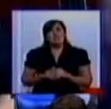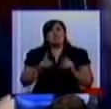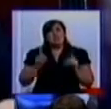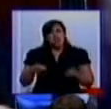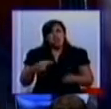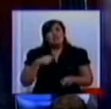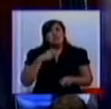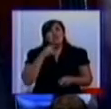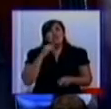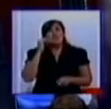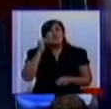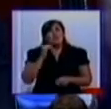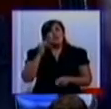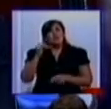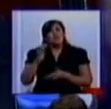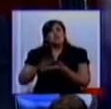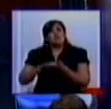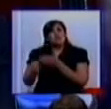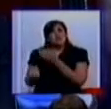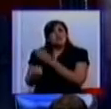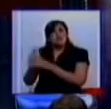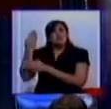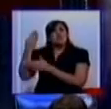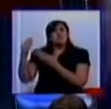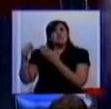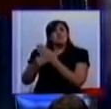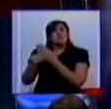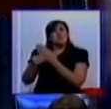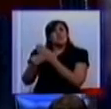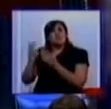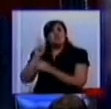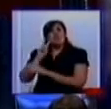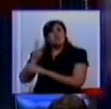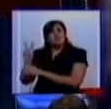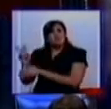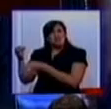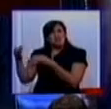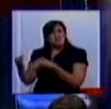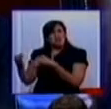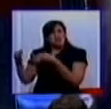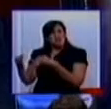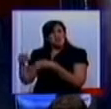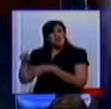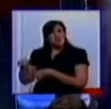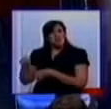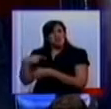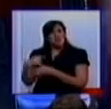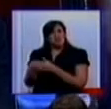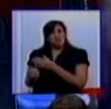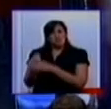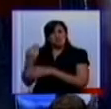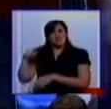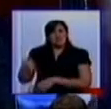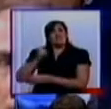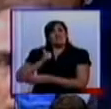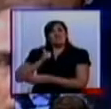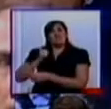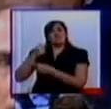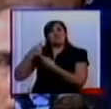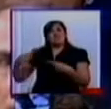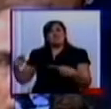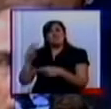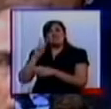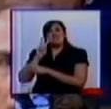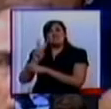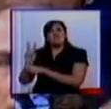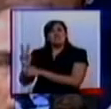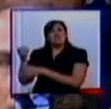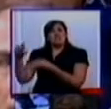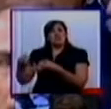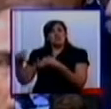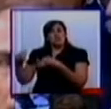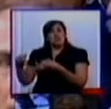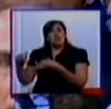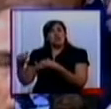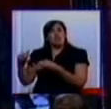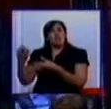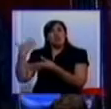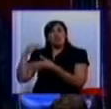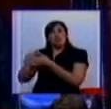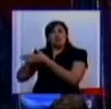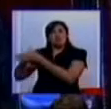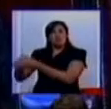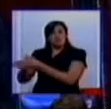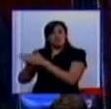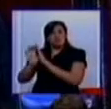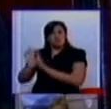la creación del Ministerio de Seguridad que ha tenido lugar este año. Nosotros hemos hecho incorporaciones